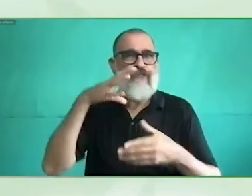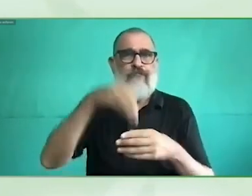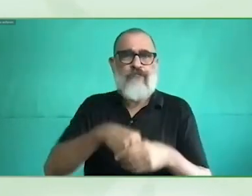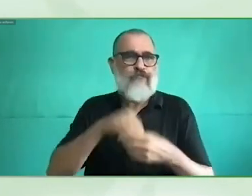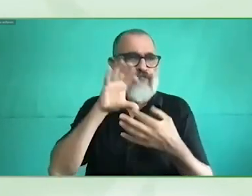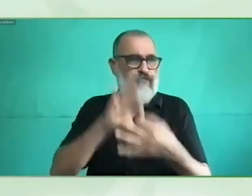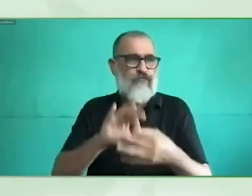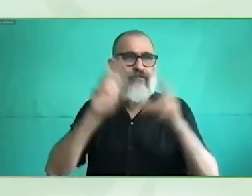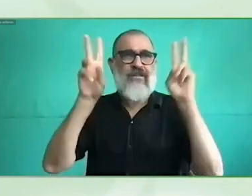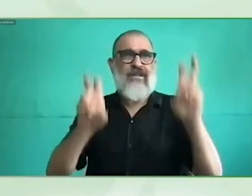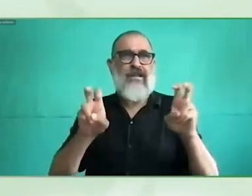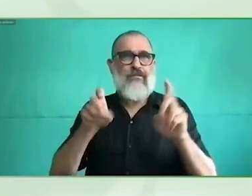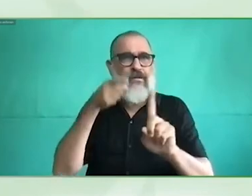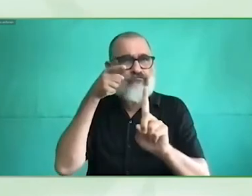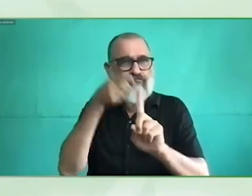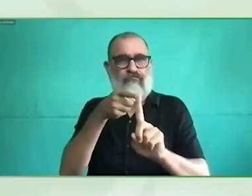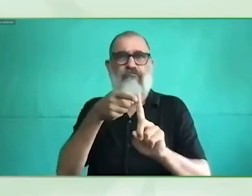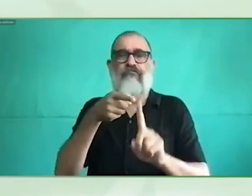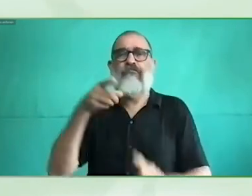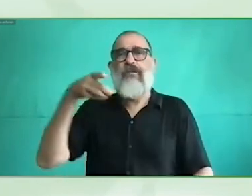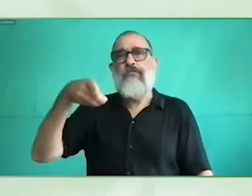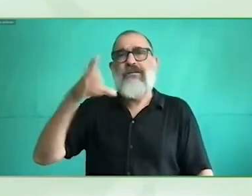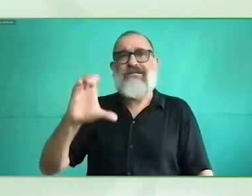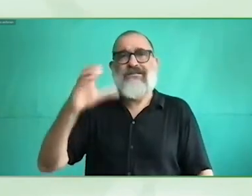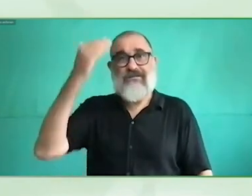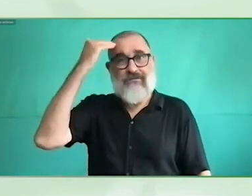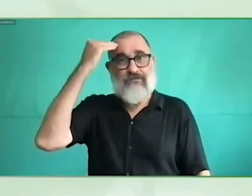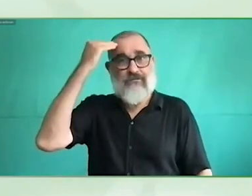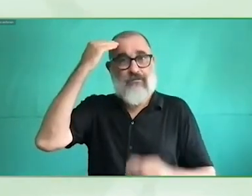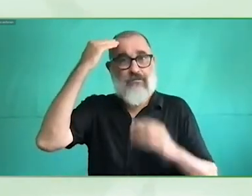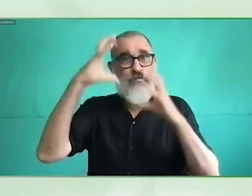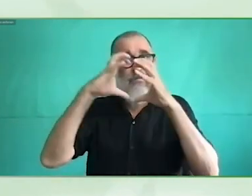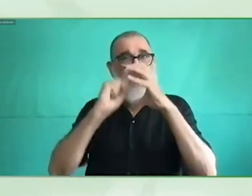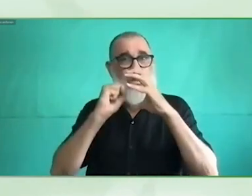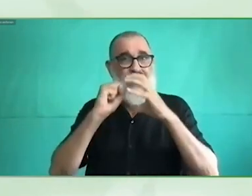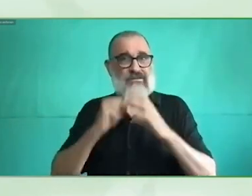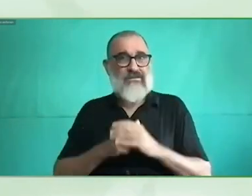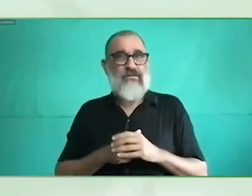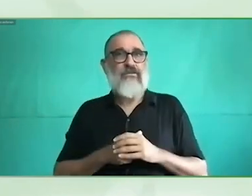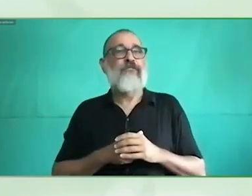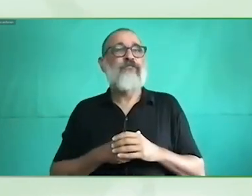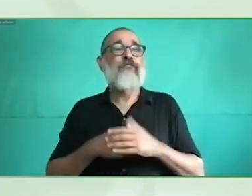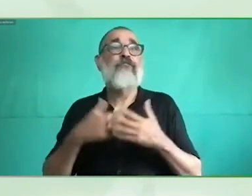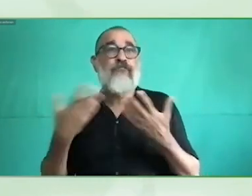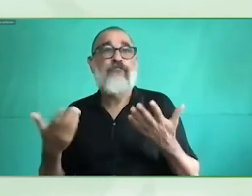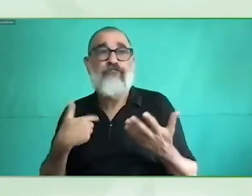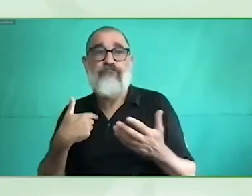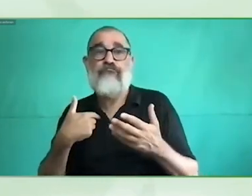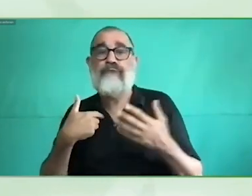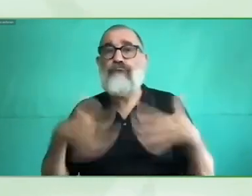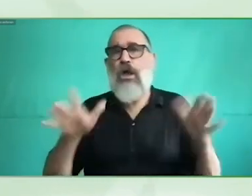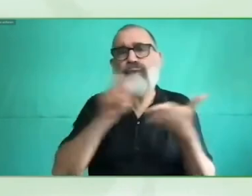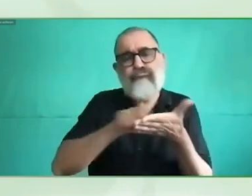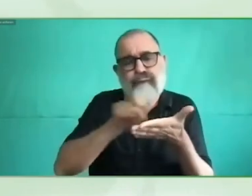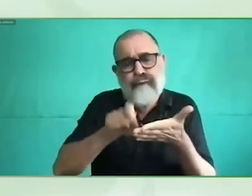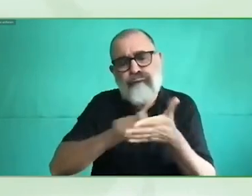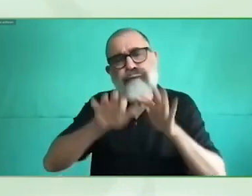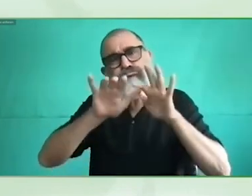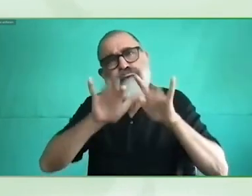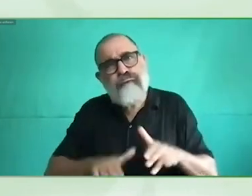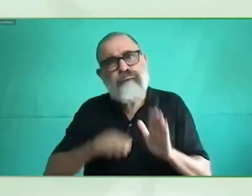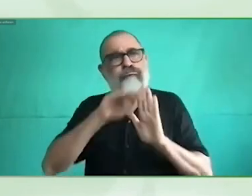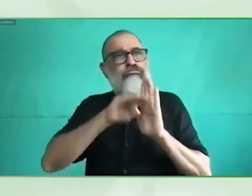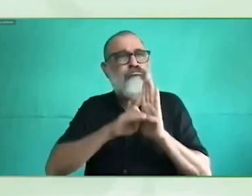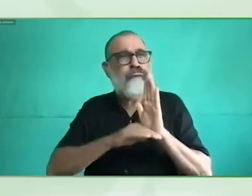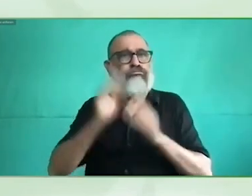conversar un poco si es que no queda tiempo así que nada voy a empezar cuando una persona nace